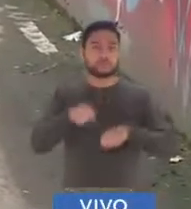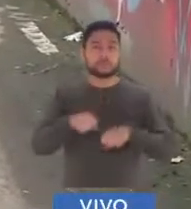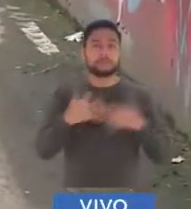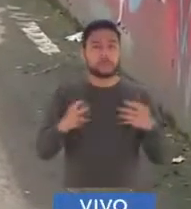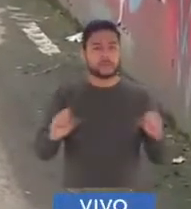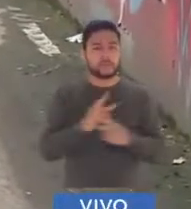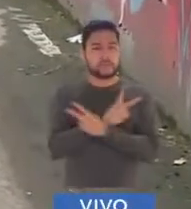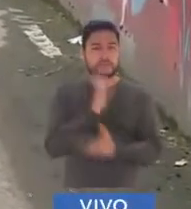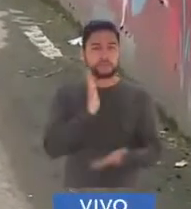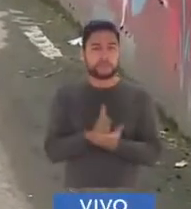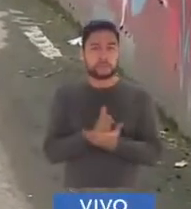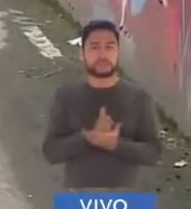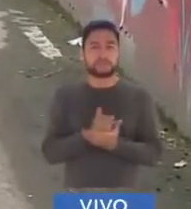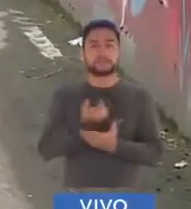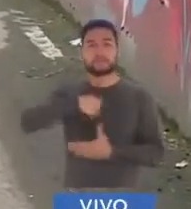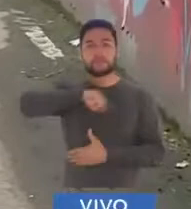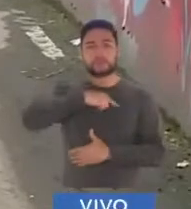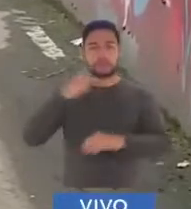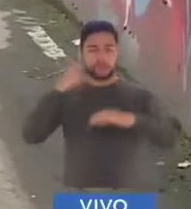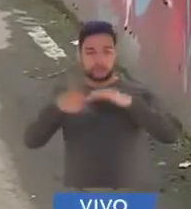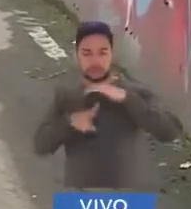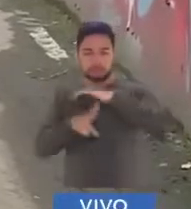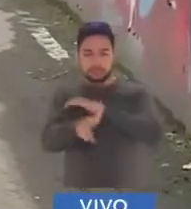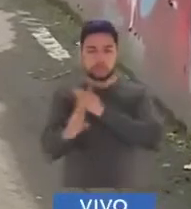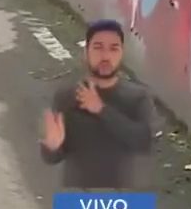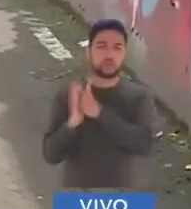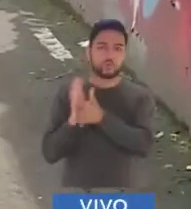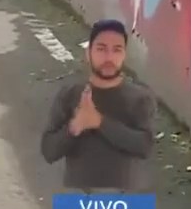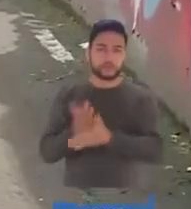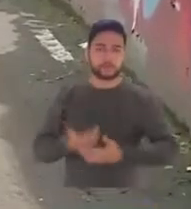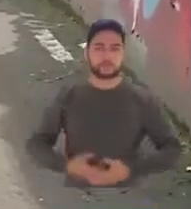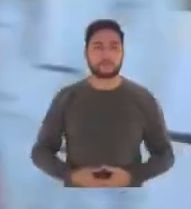muy violentos. Estuvimos recorriéndolo y ese fue su relato.